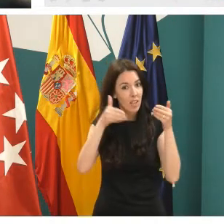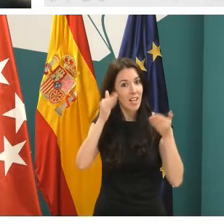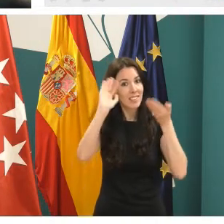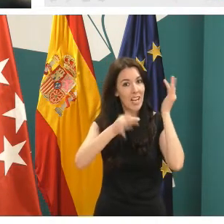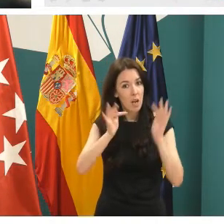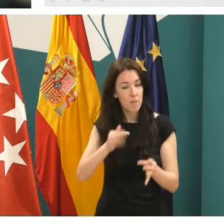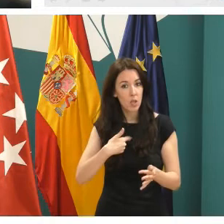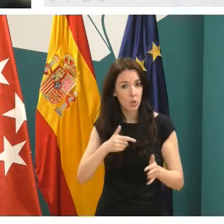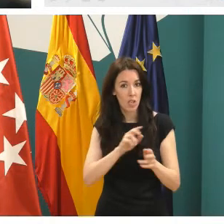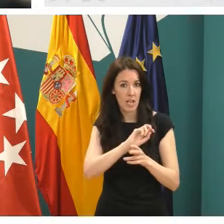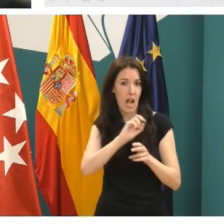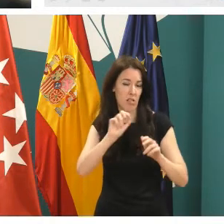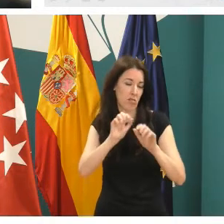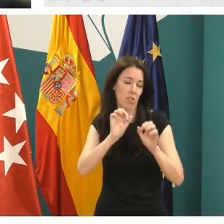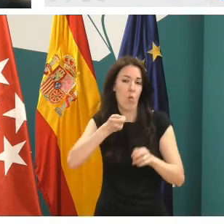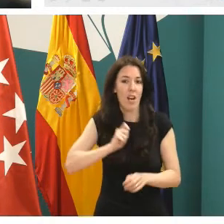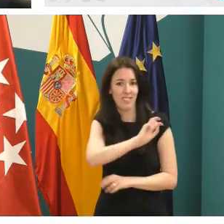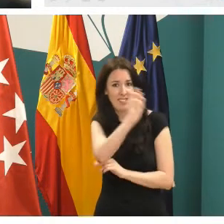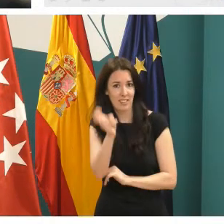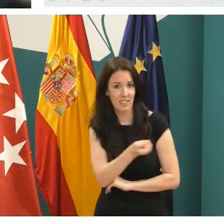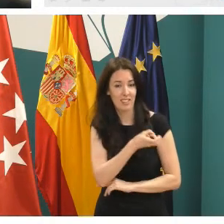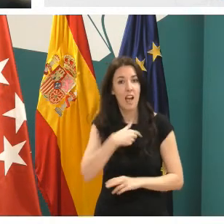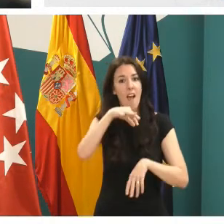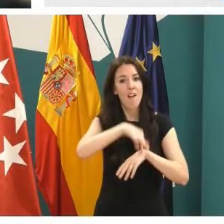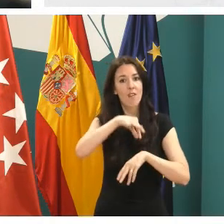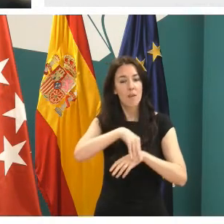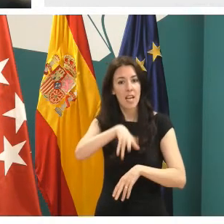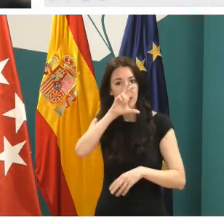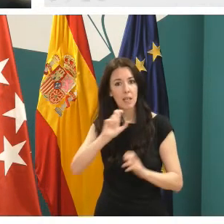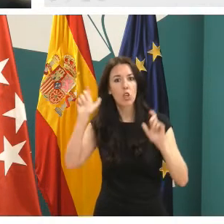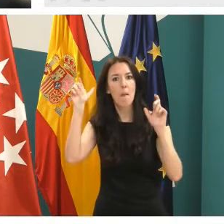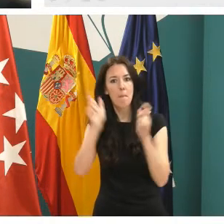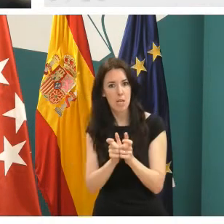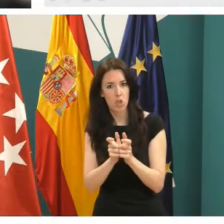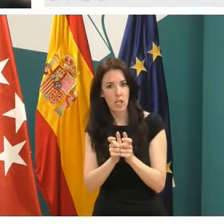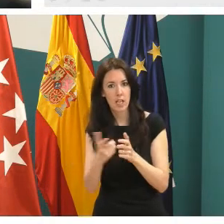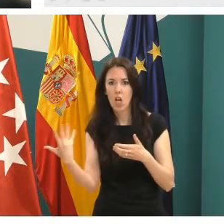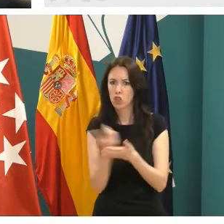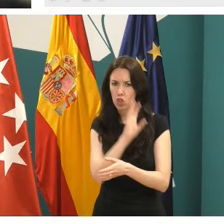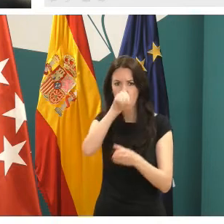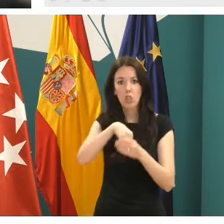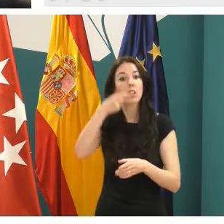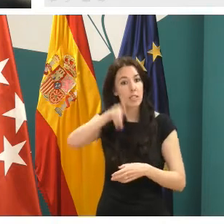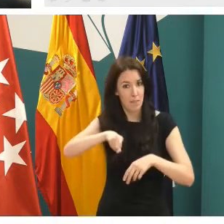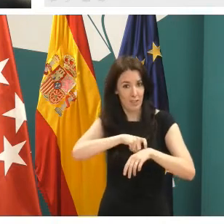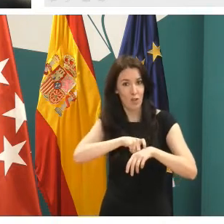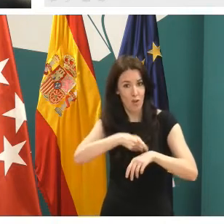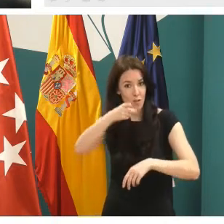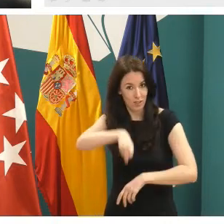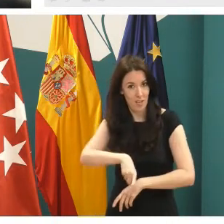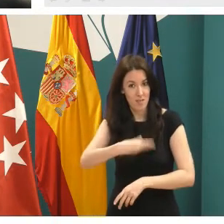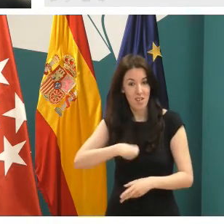terapéutico interdisciplinar de las enfermedades respiratorias minoritarias, por supuesto, entramos todos y también los psicólogos. Dentro